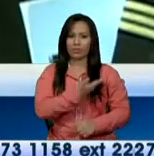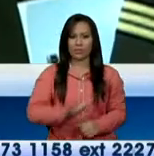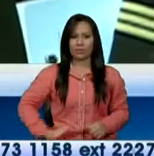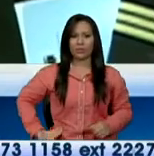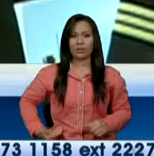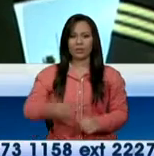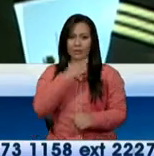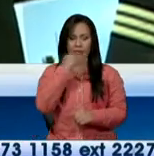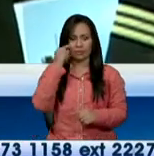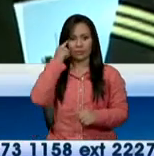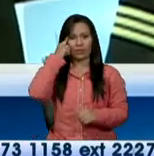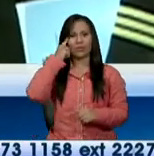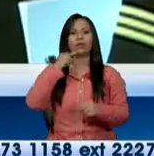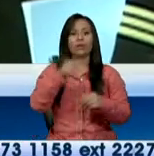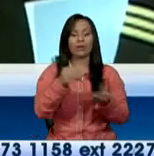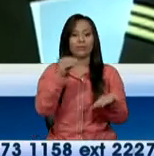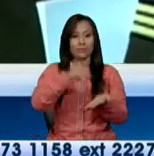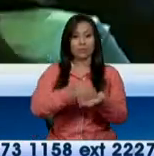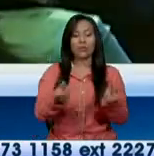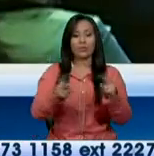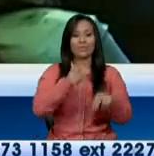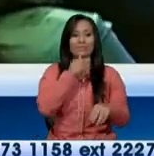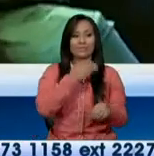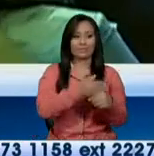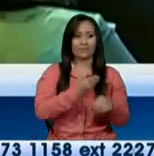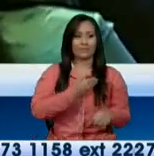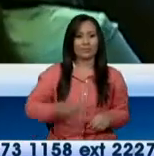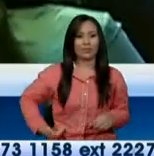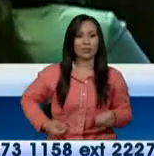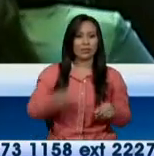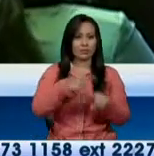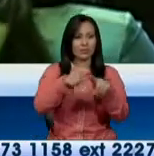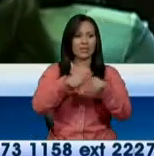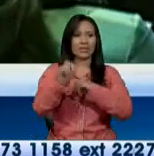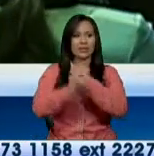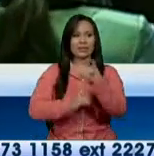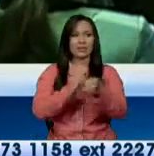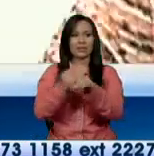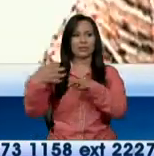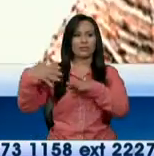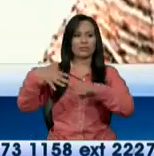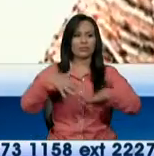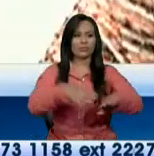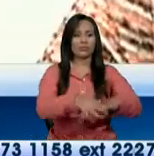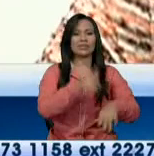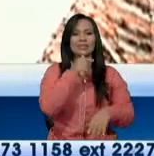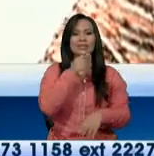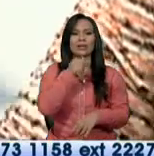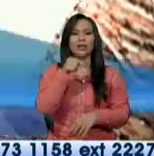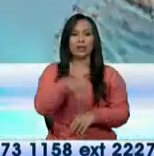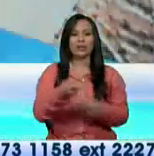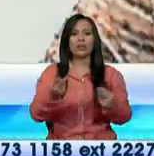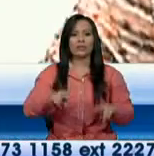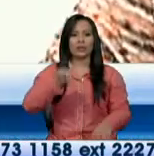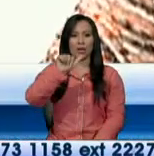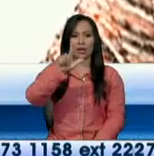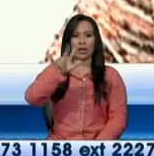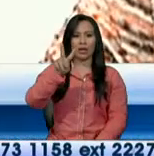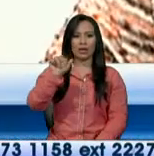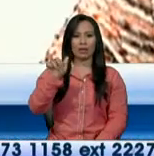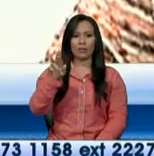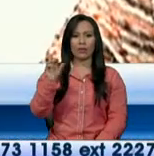Correa. Además, asistirán personalidades internacionales. Entre ellos, Álvaro García